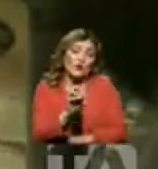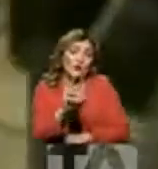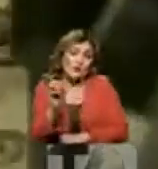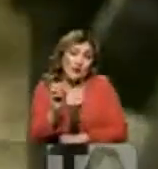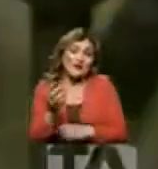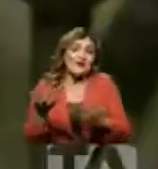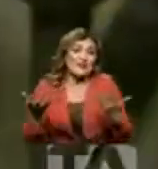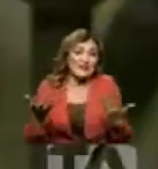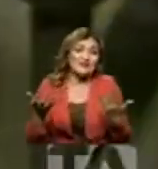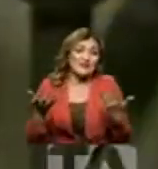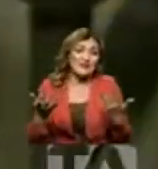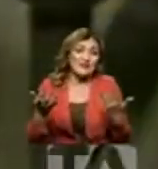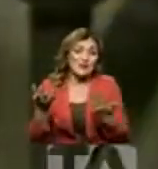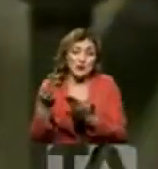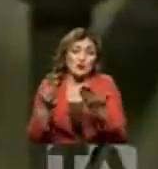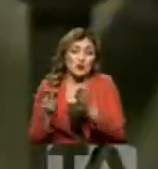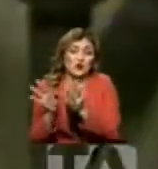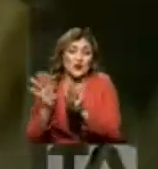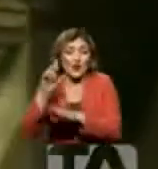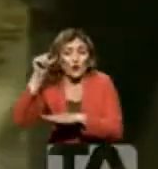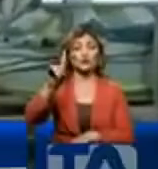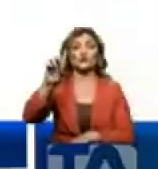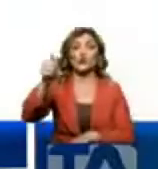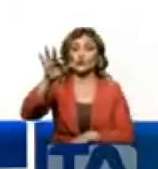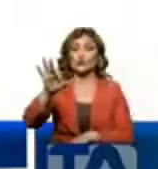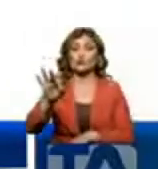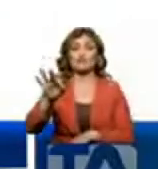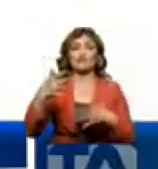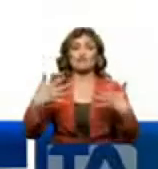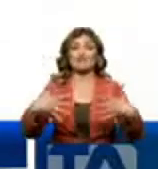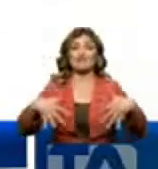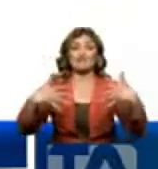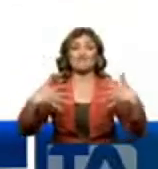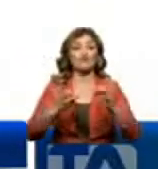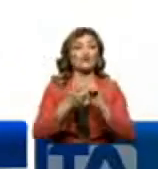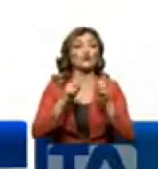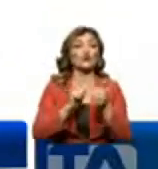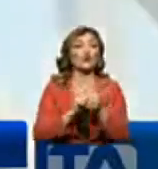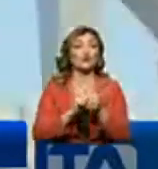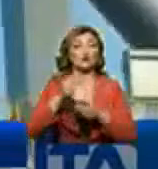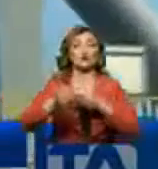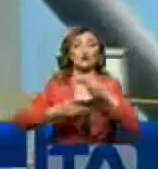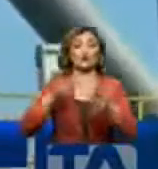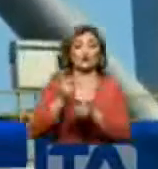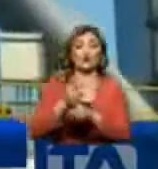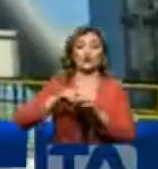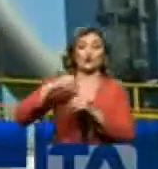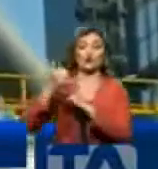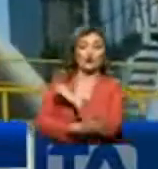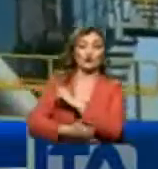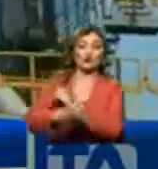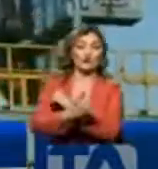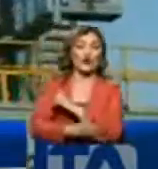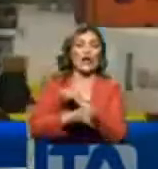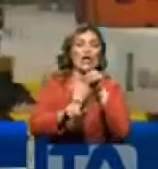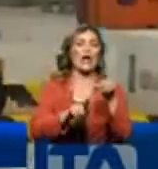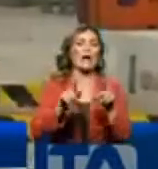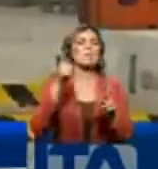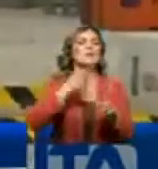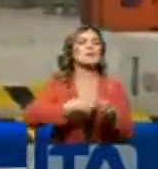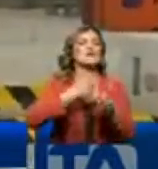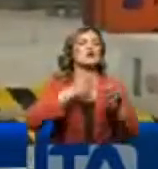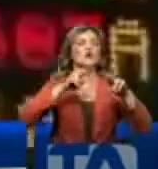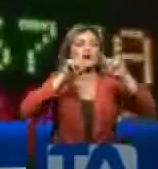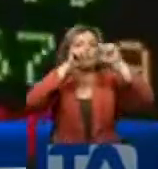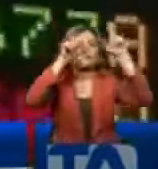como cacao plátano y otros productos agrícolas reportaron caídas de exportaciones alzando el riesgo-país de la nación el sector florícola